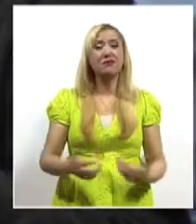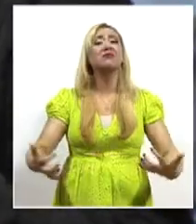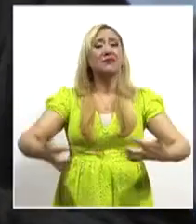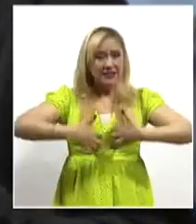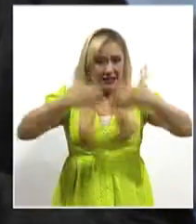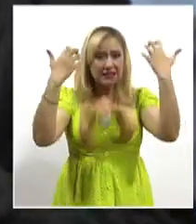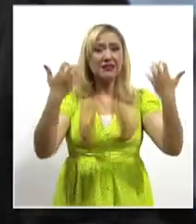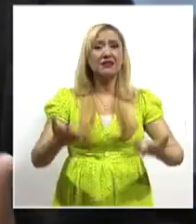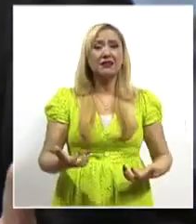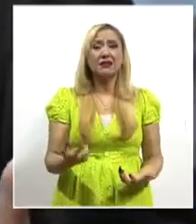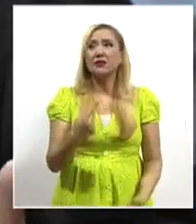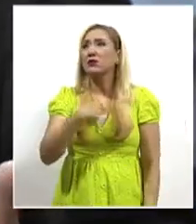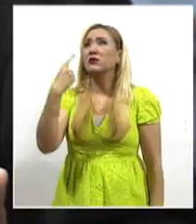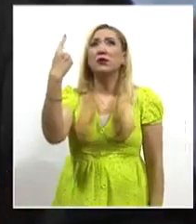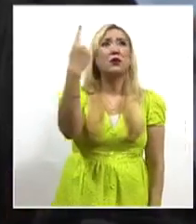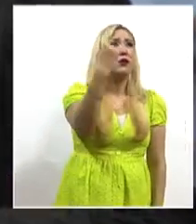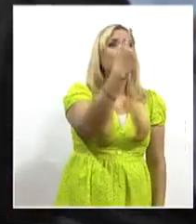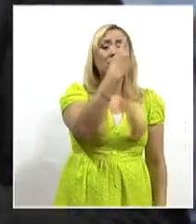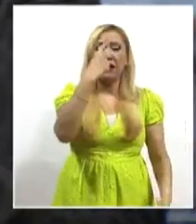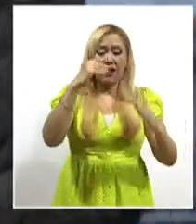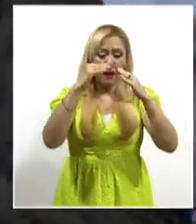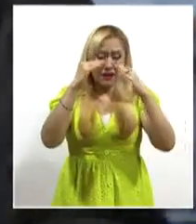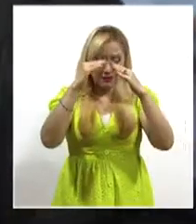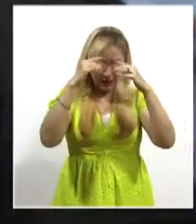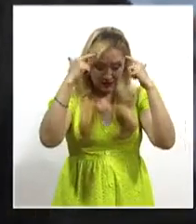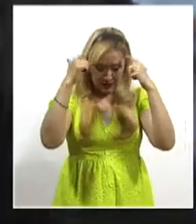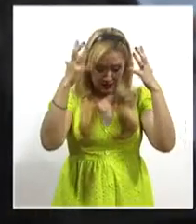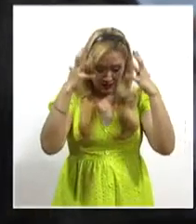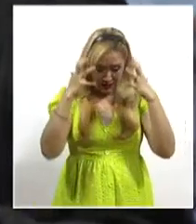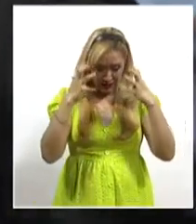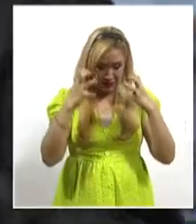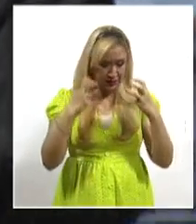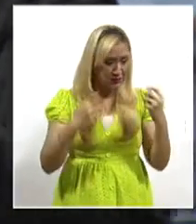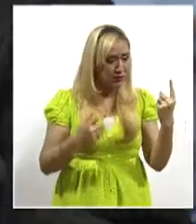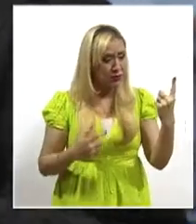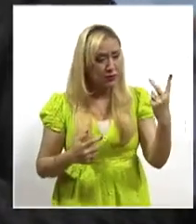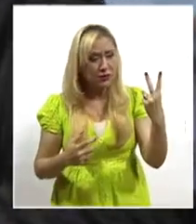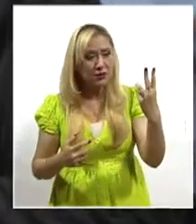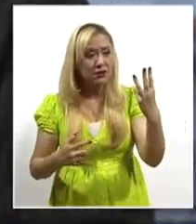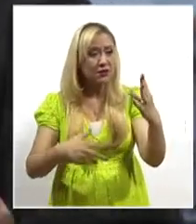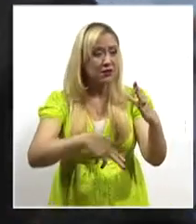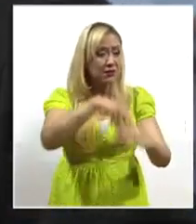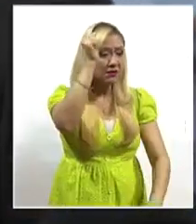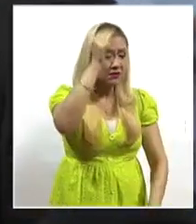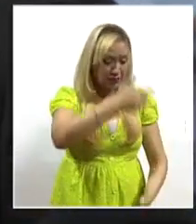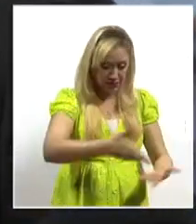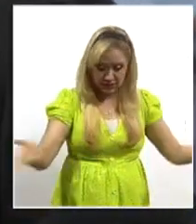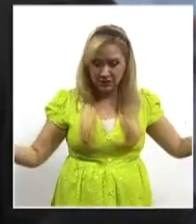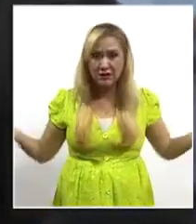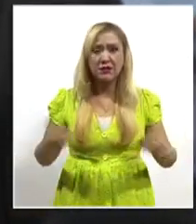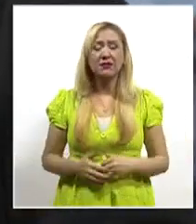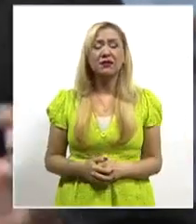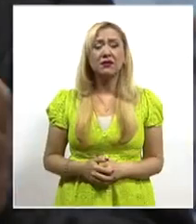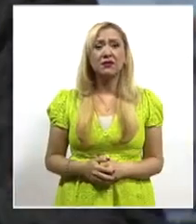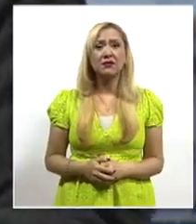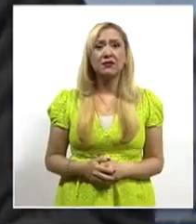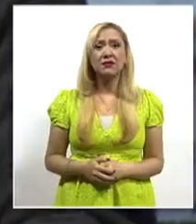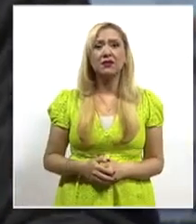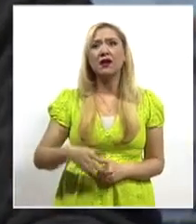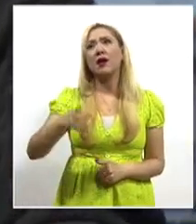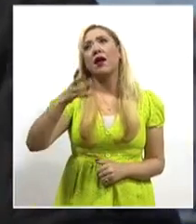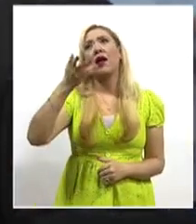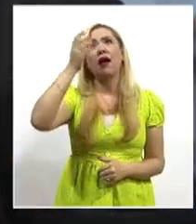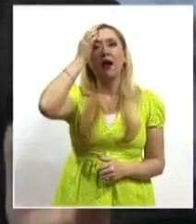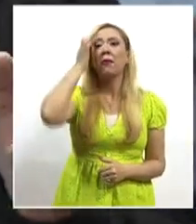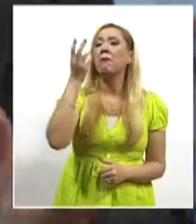nos sentimos solos, llegamos a nuestras casas y nos falta uno, dos o tres o los que sean en dado momento. No es un perro que